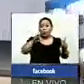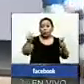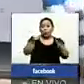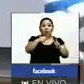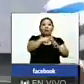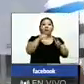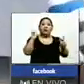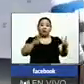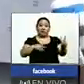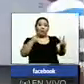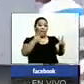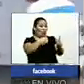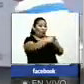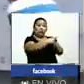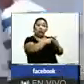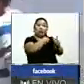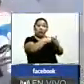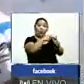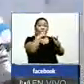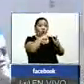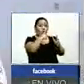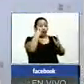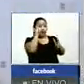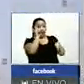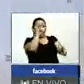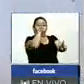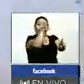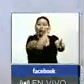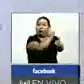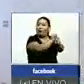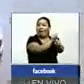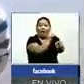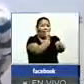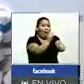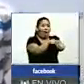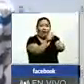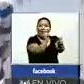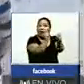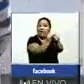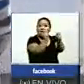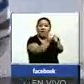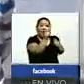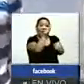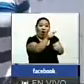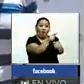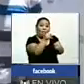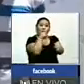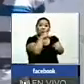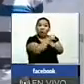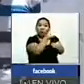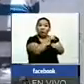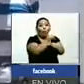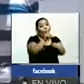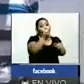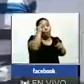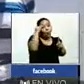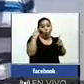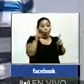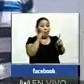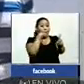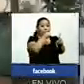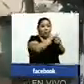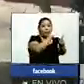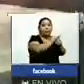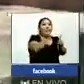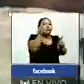Según la policía, estos dos sujetos fueron sorprendidos en el preciso momento en que abusaban sexualmente de una mujer en